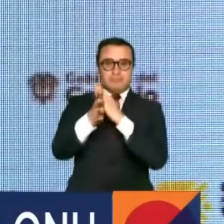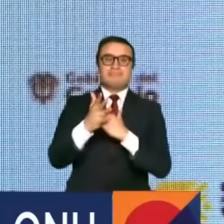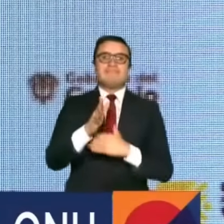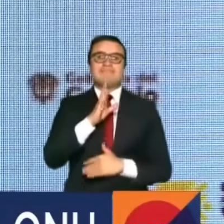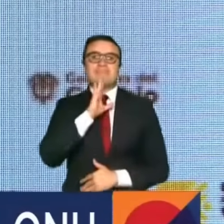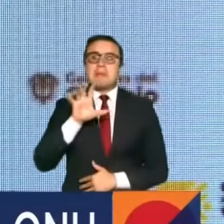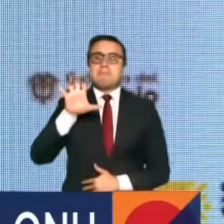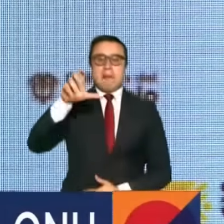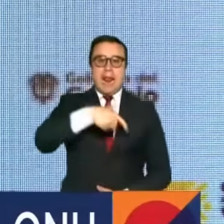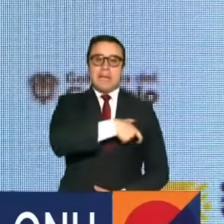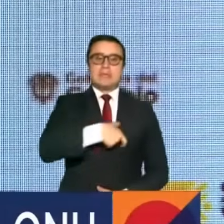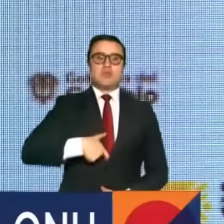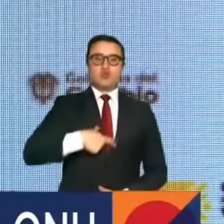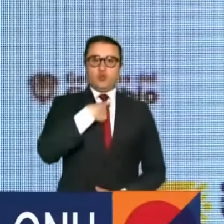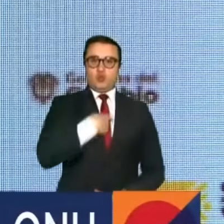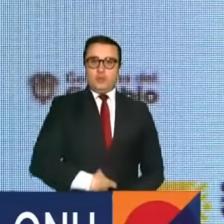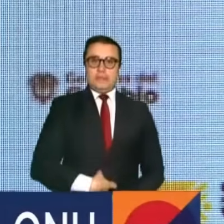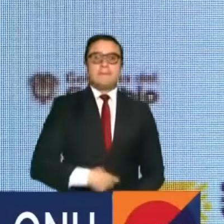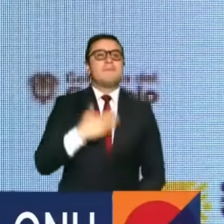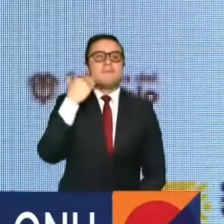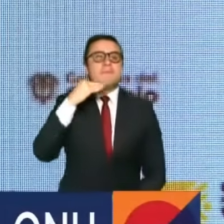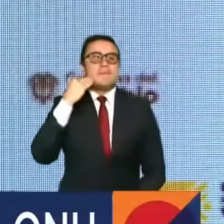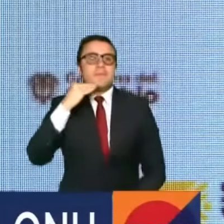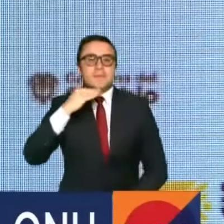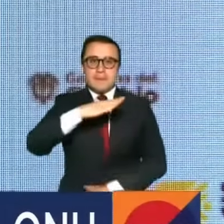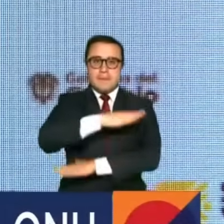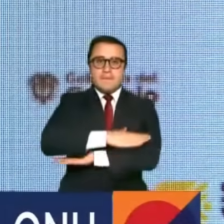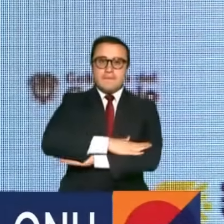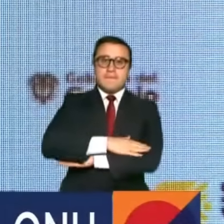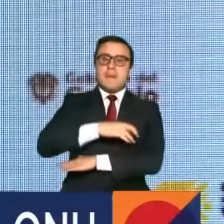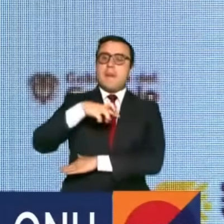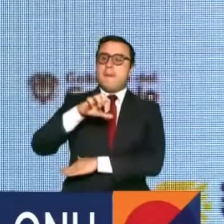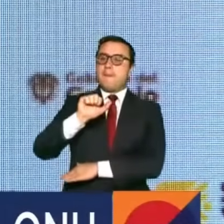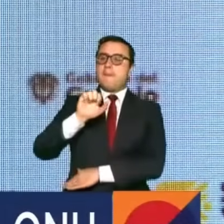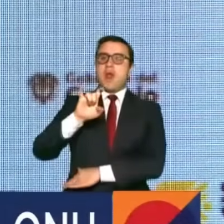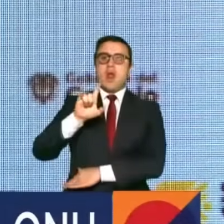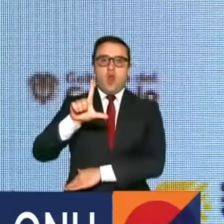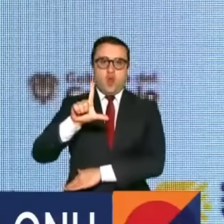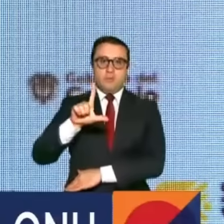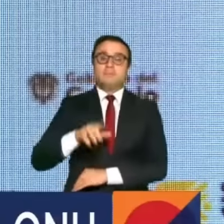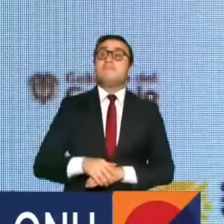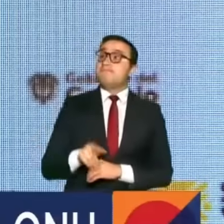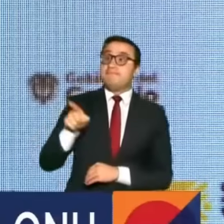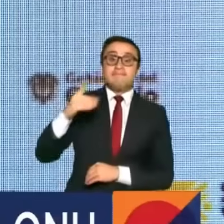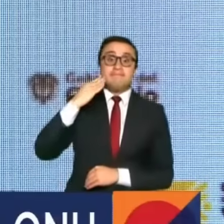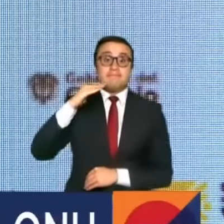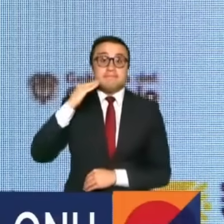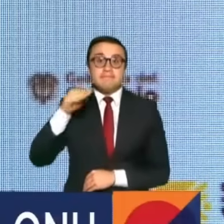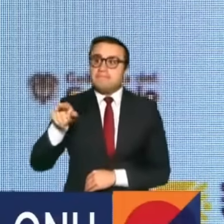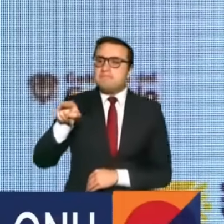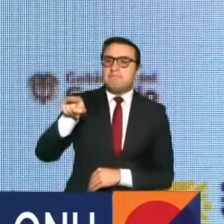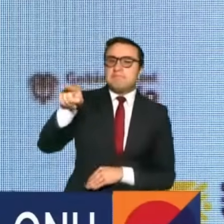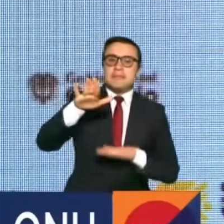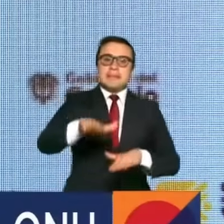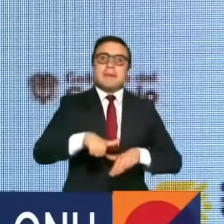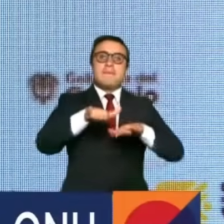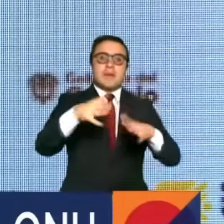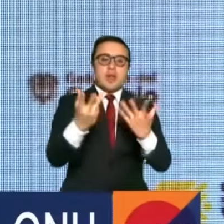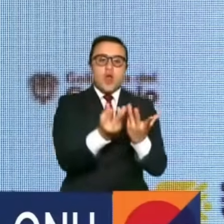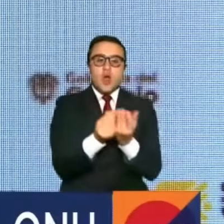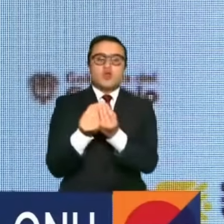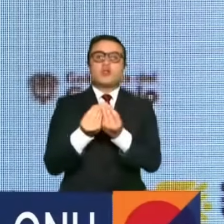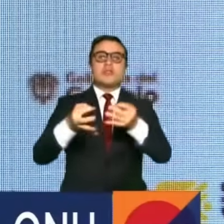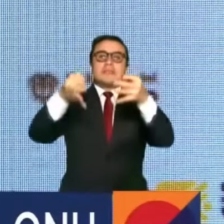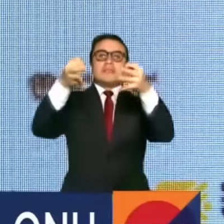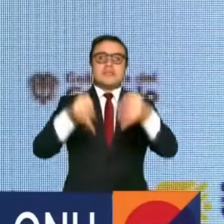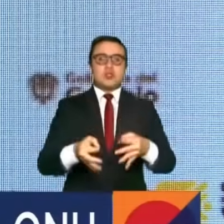Suiza. Su excelencia, señora embajadora Pascal Beriswil, representante permanente de Suiza ante el Consejo de Seguridad